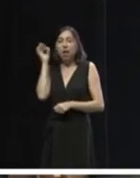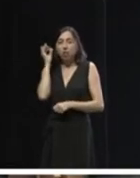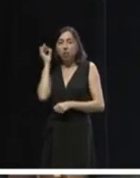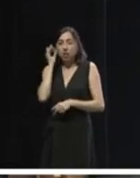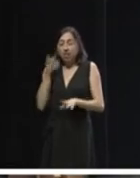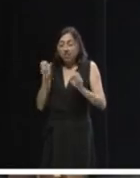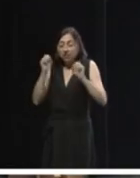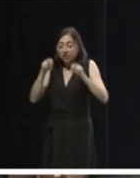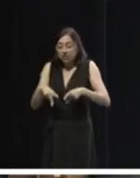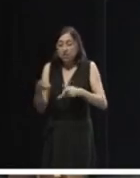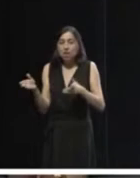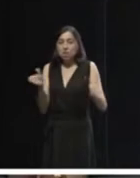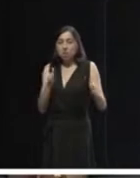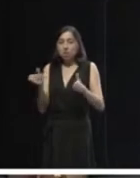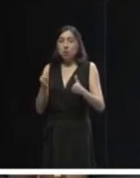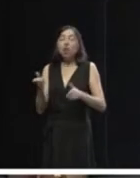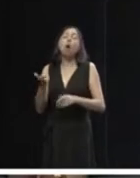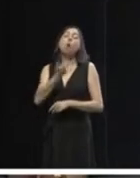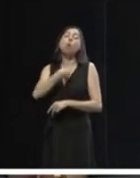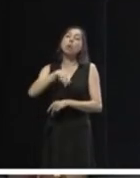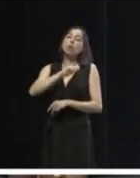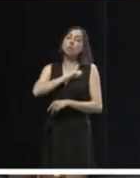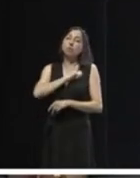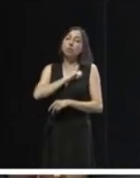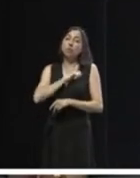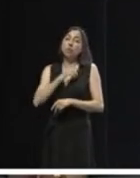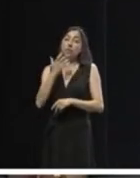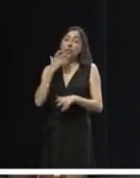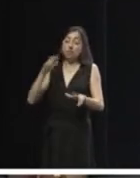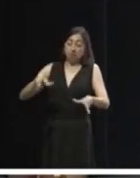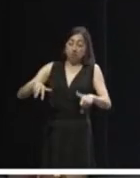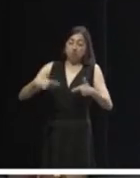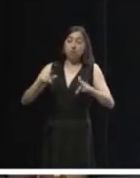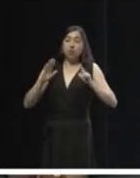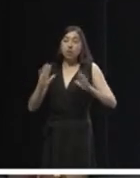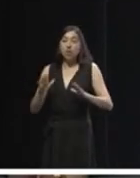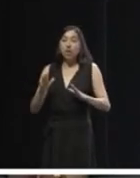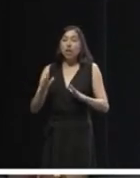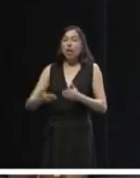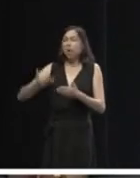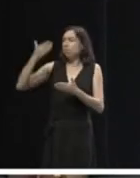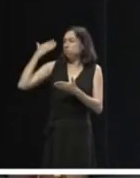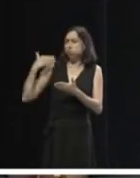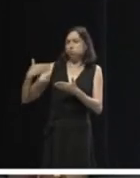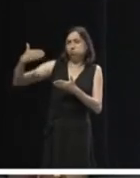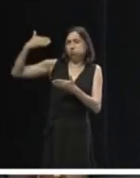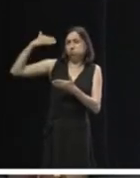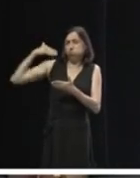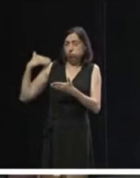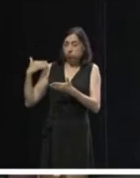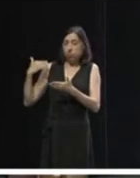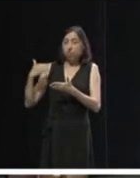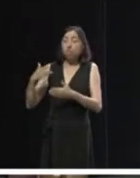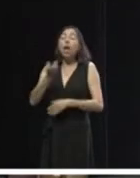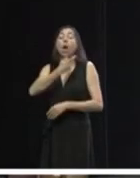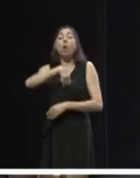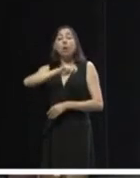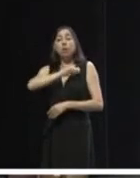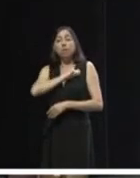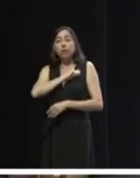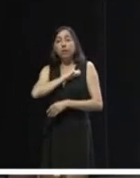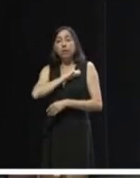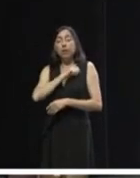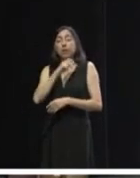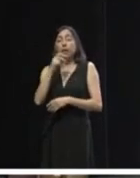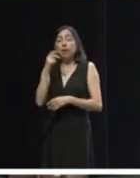temporalidad. Es una España, si me permitís, del pasado. Una España que